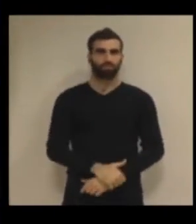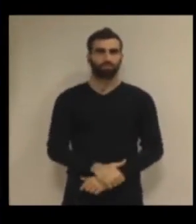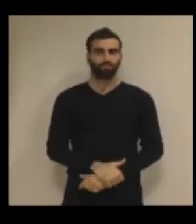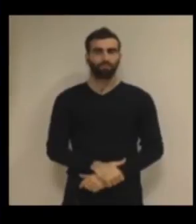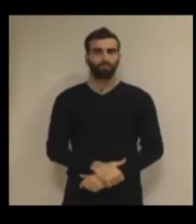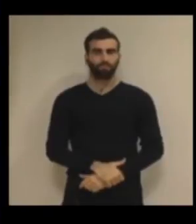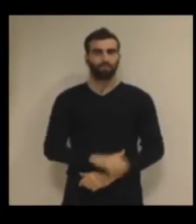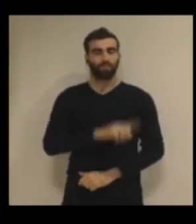nuestra sensibilidad es,